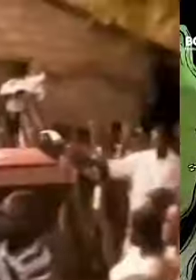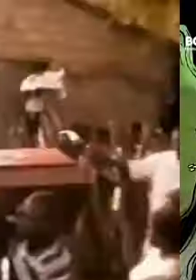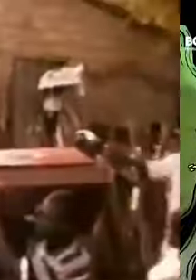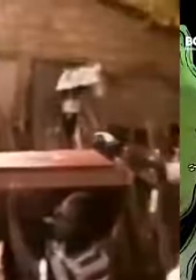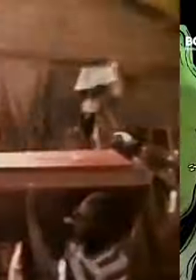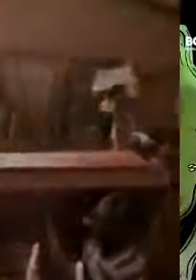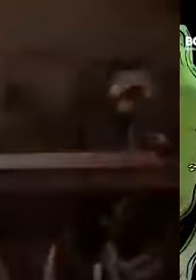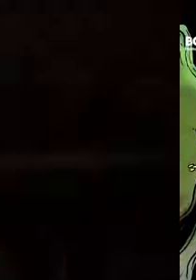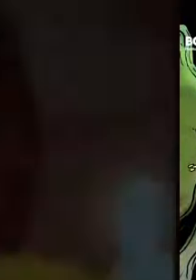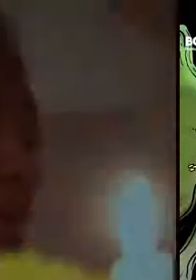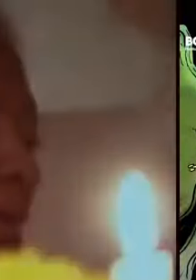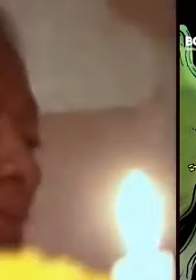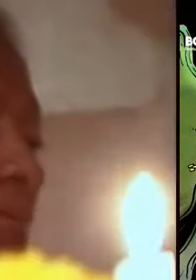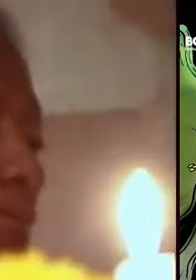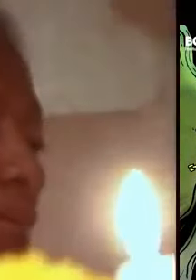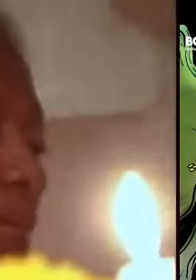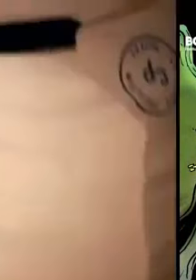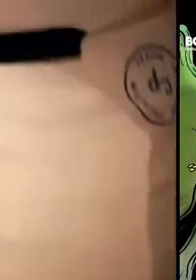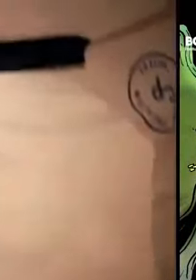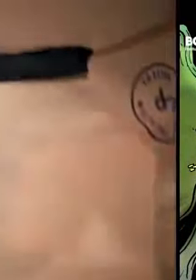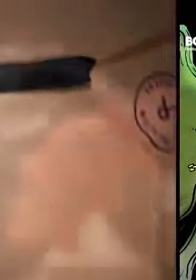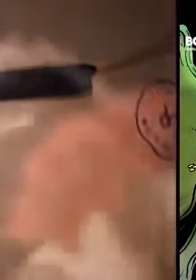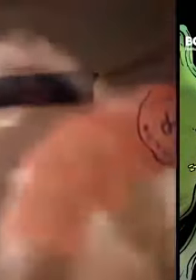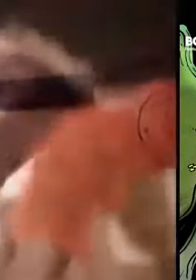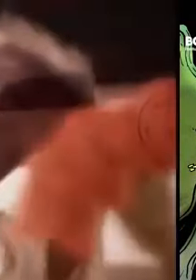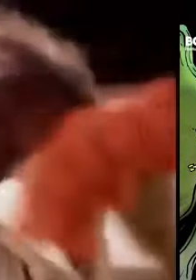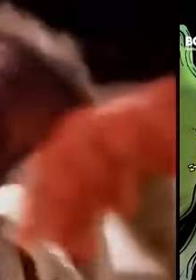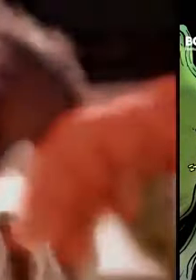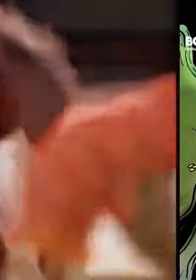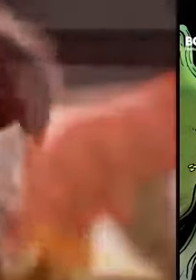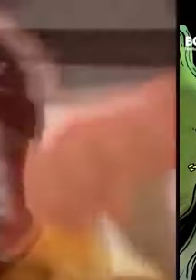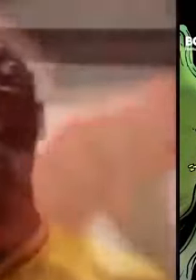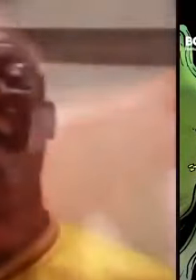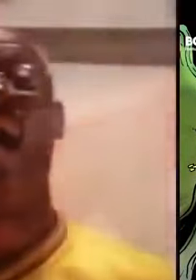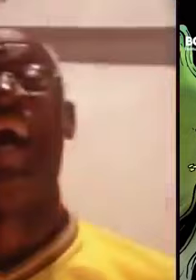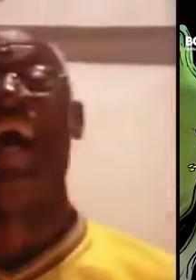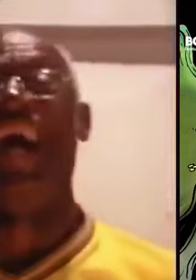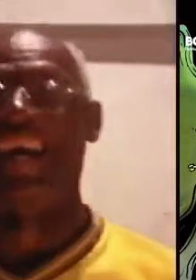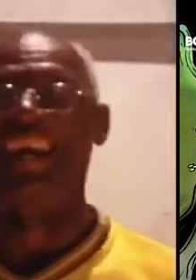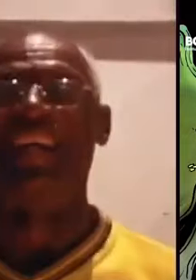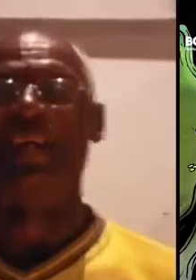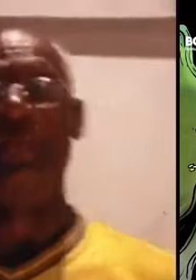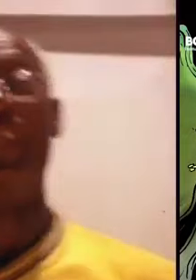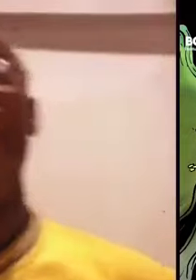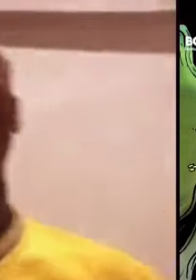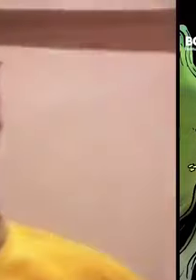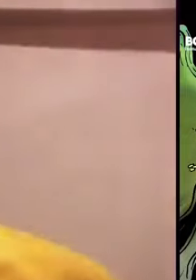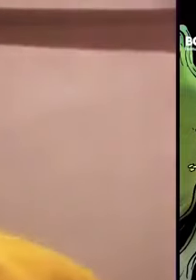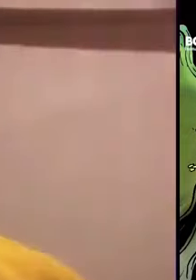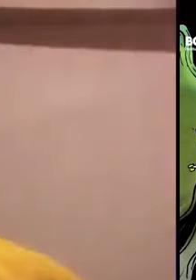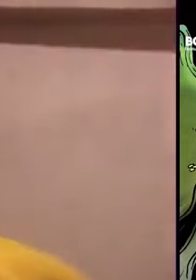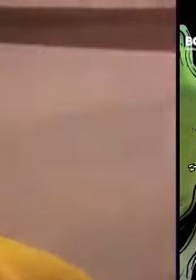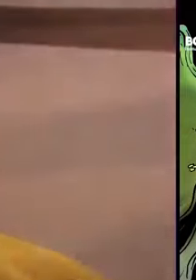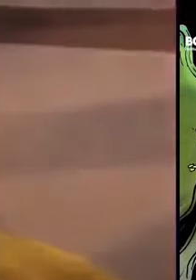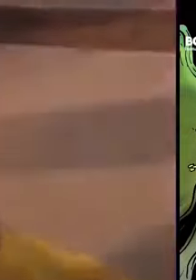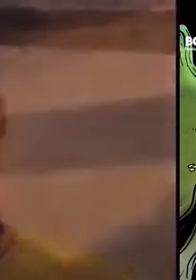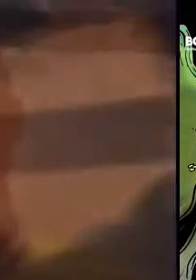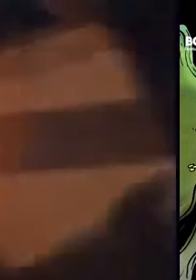mi corazón. Es la más verdadera prenda de